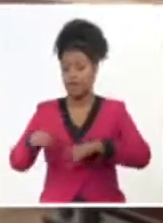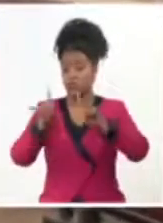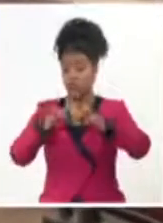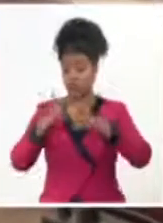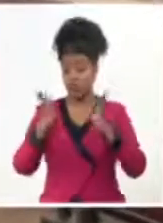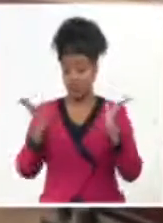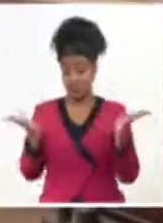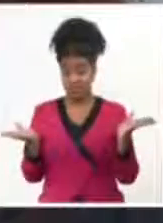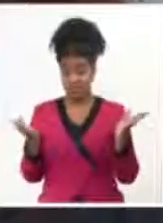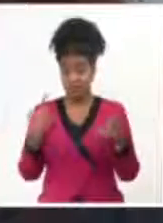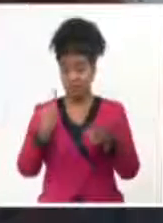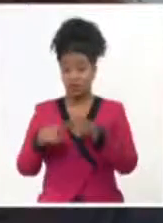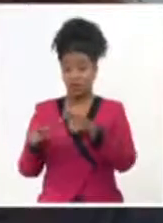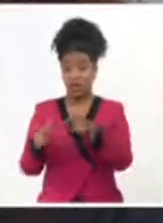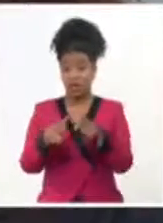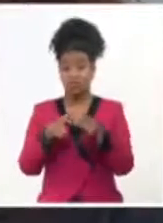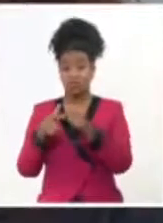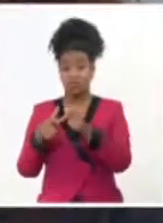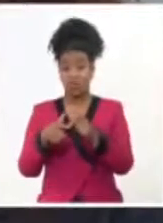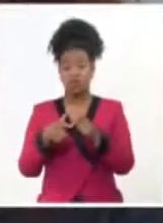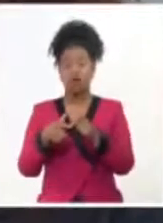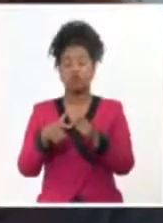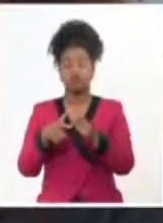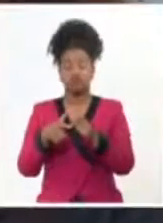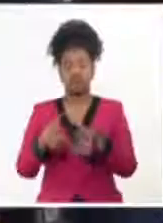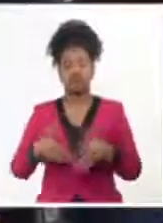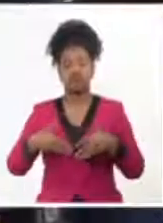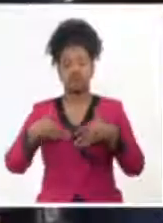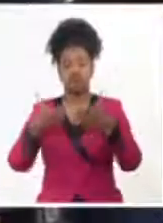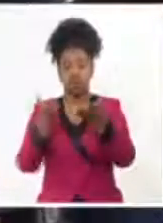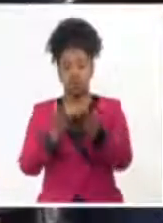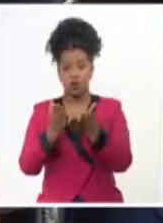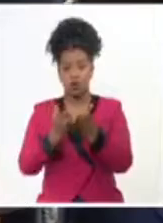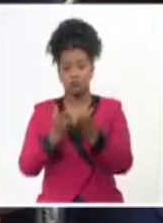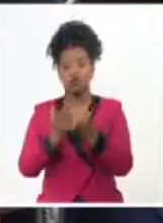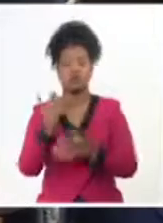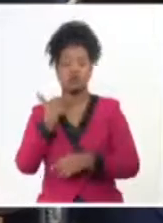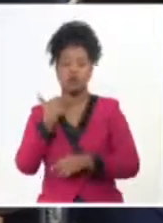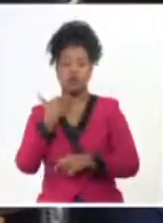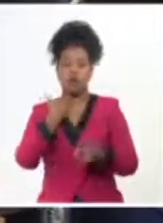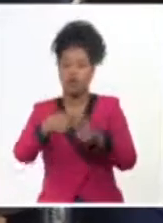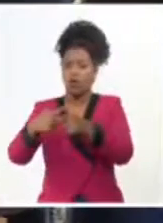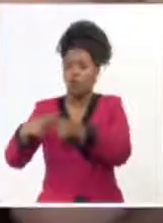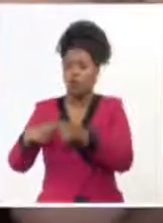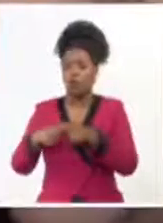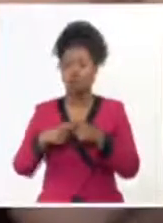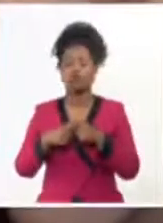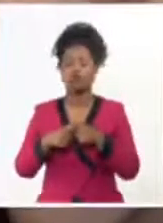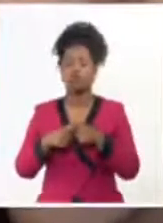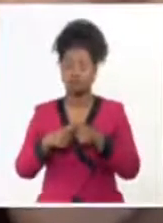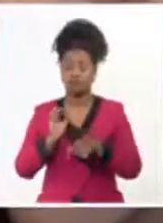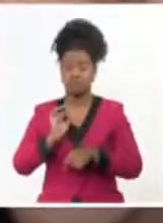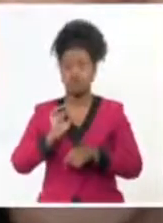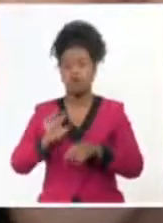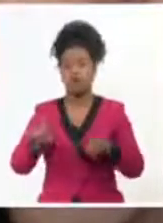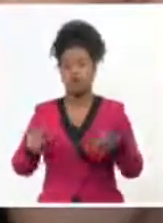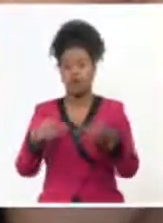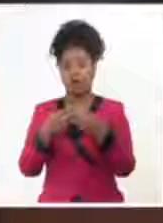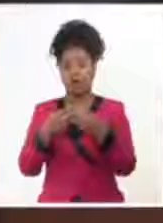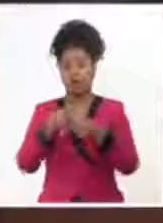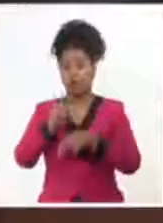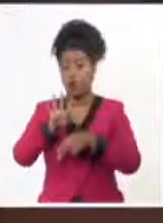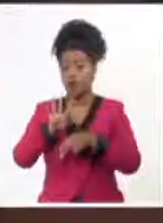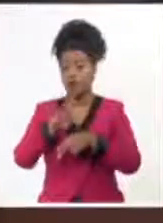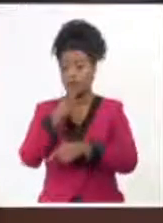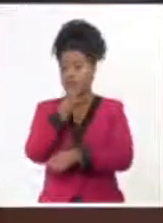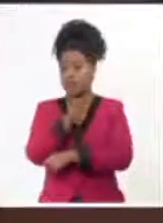de las Naciones Unidas y el Centro Nacional de Educación Sexual, entre otras instituciones, el cuarto seminario internacional Diálogos